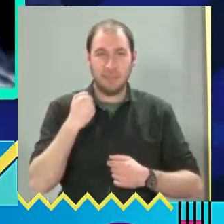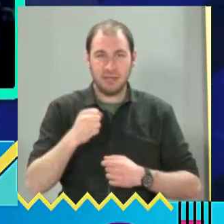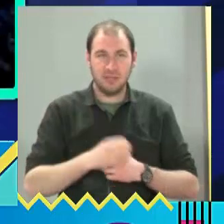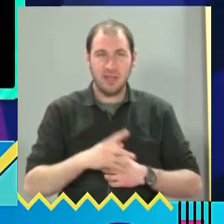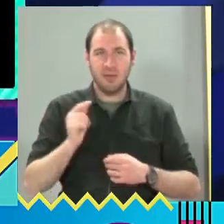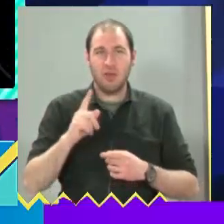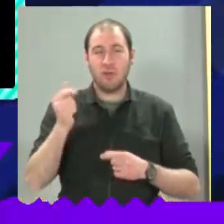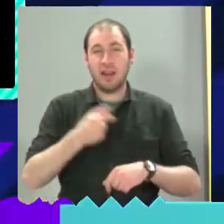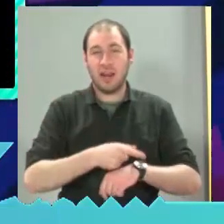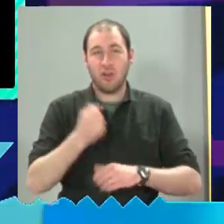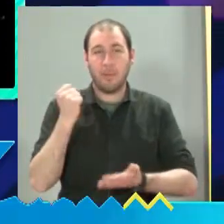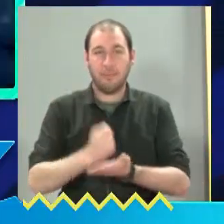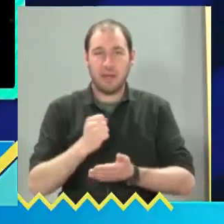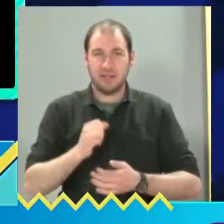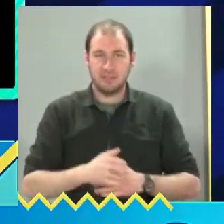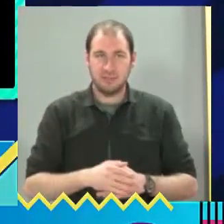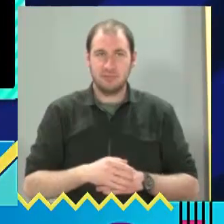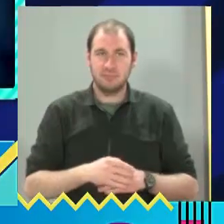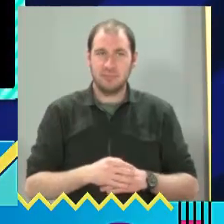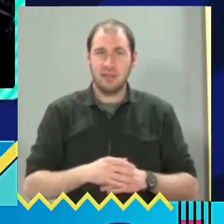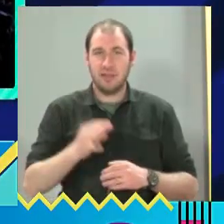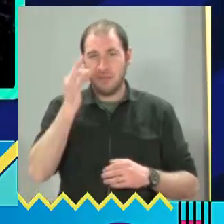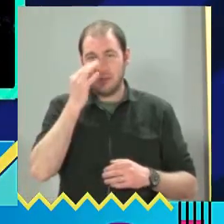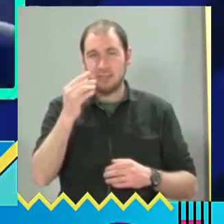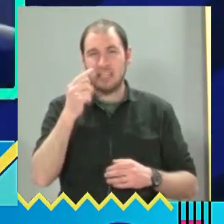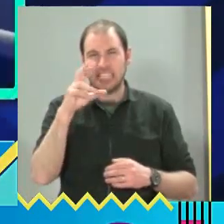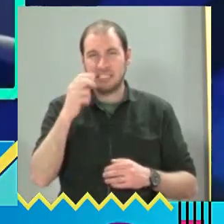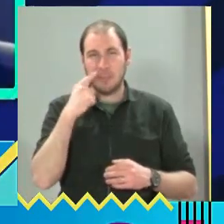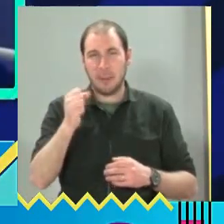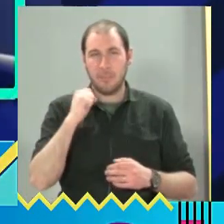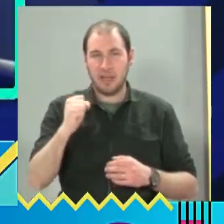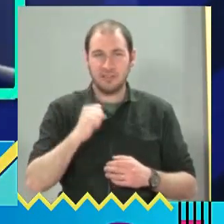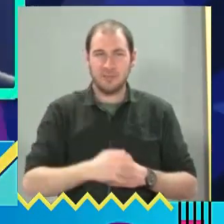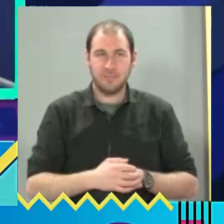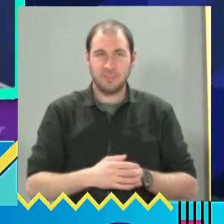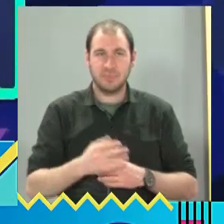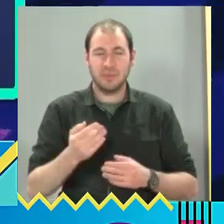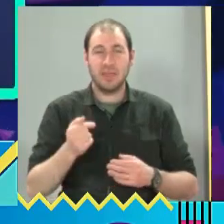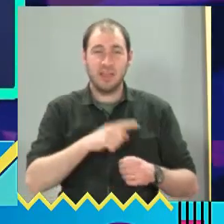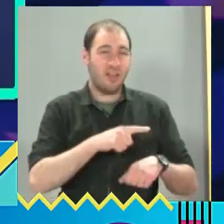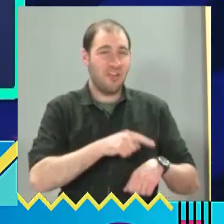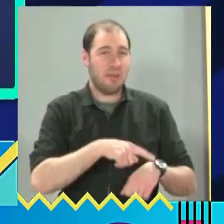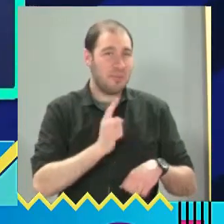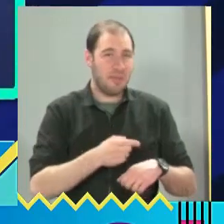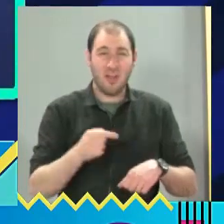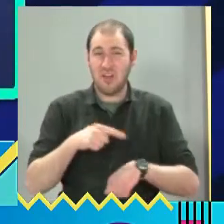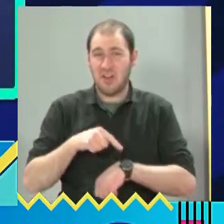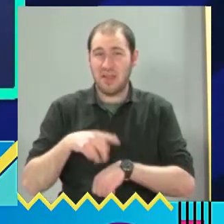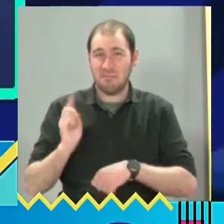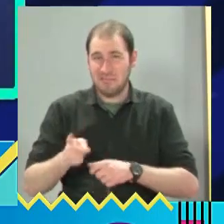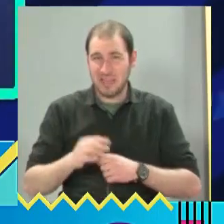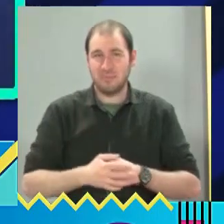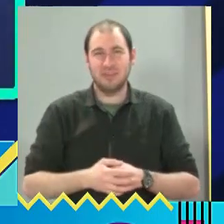Te vas, te compras un reloj de marca y sale 20.000, 30.000 pesos. ¿No? Y sin embargo, da la hora igual que el otro. Te da la hora